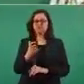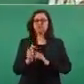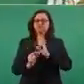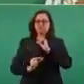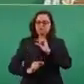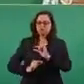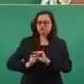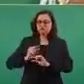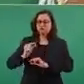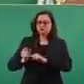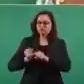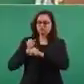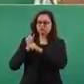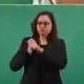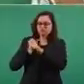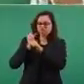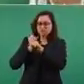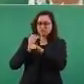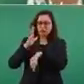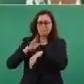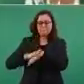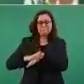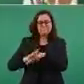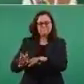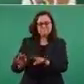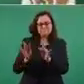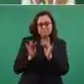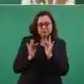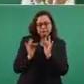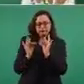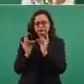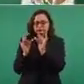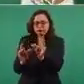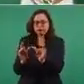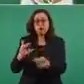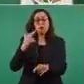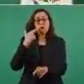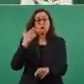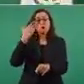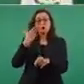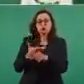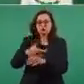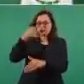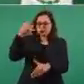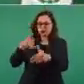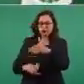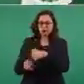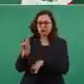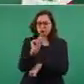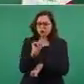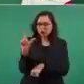que amerita ser trasladado con responsabilidad y con profesionalismo,